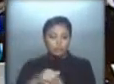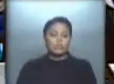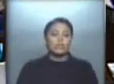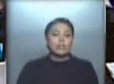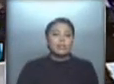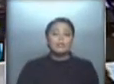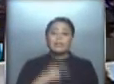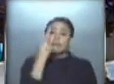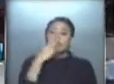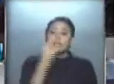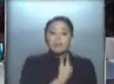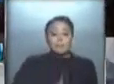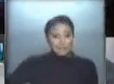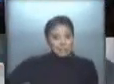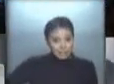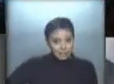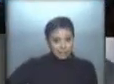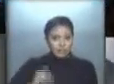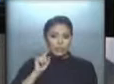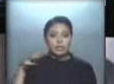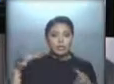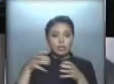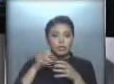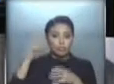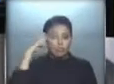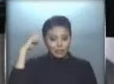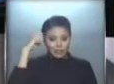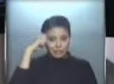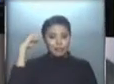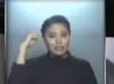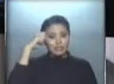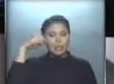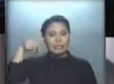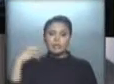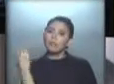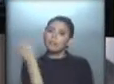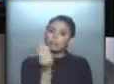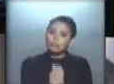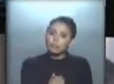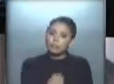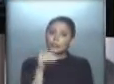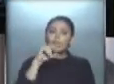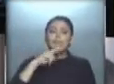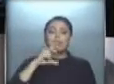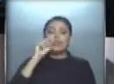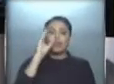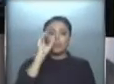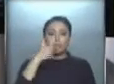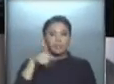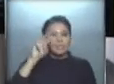Nación. La vicepresidencia quedaría para la Unión Cívica Radical. El radicalismo estaría postulando a Julio Cobos,